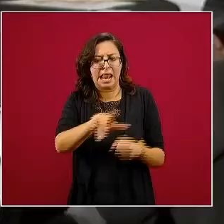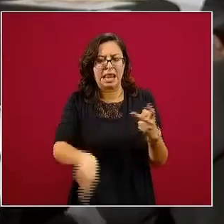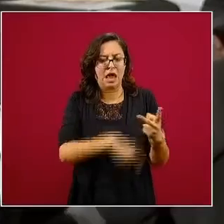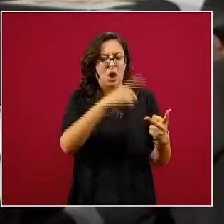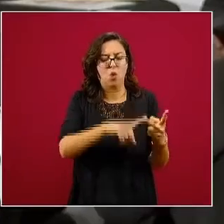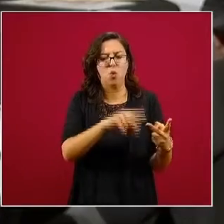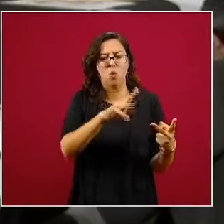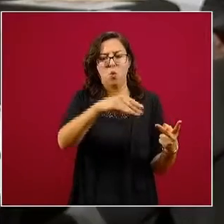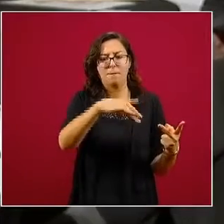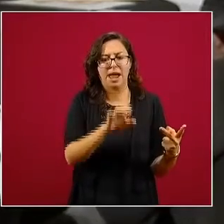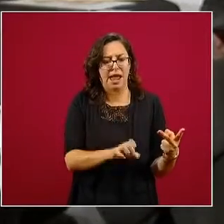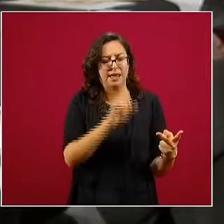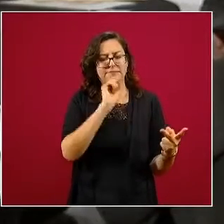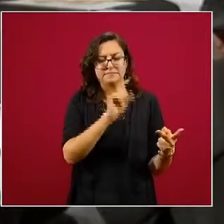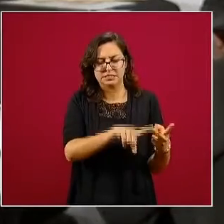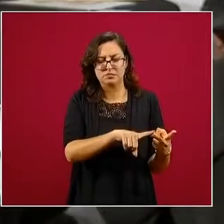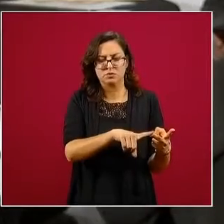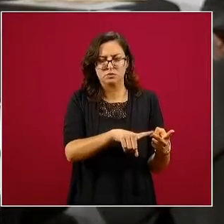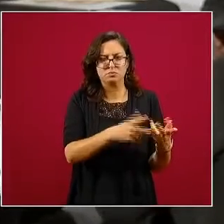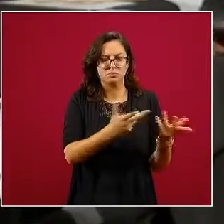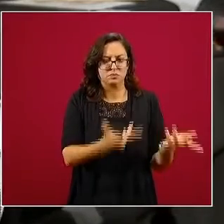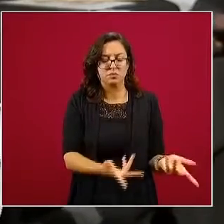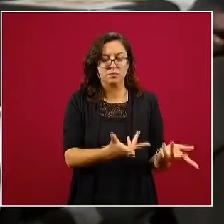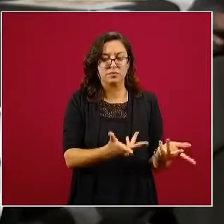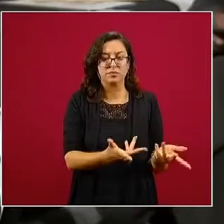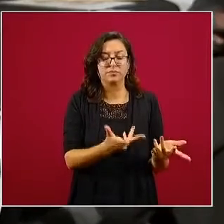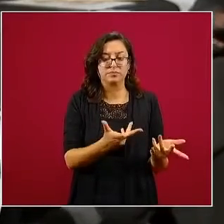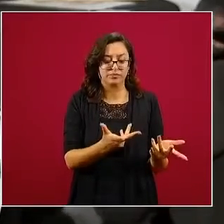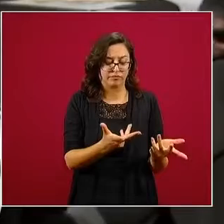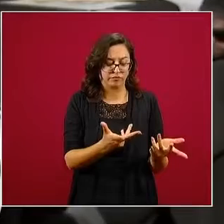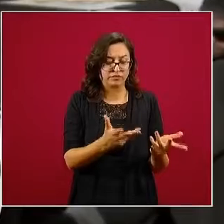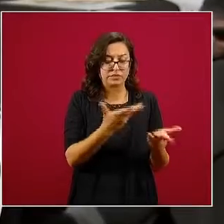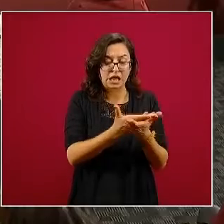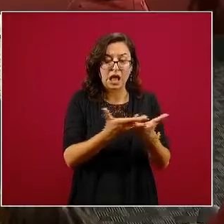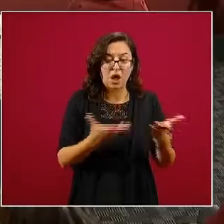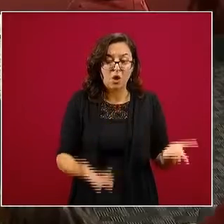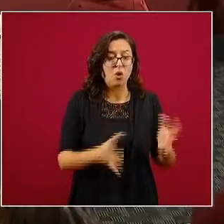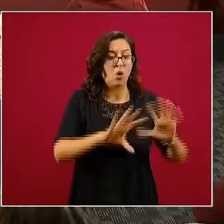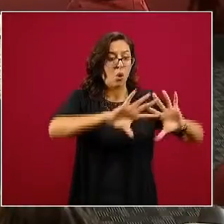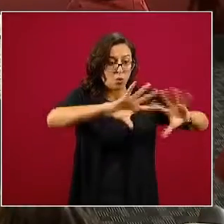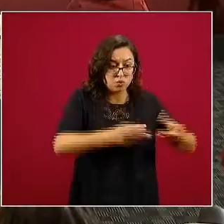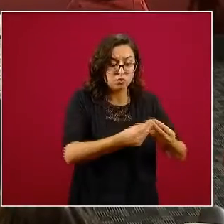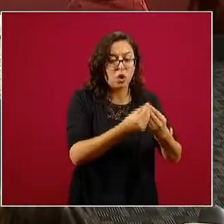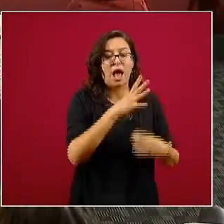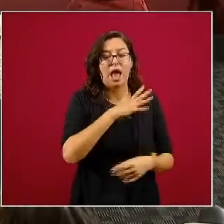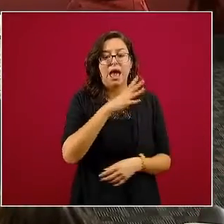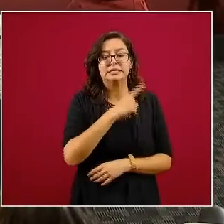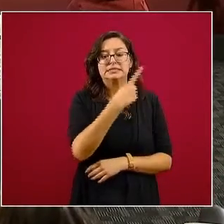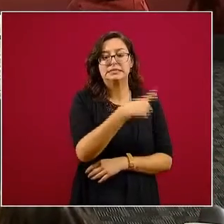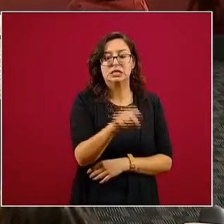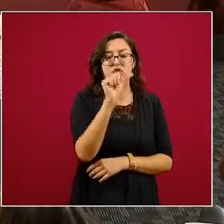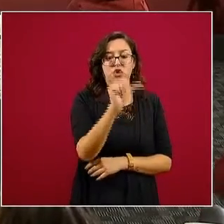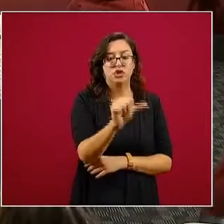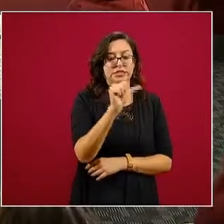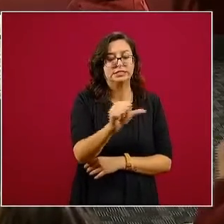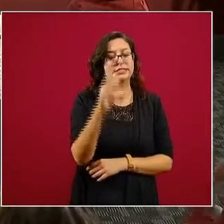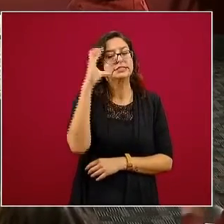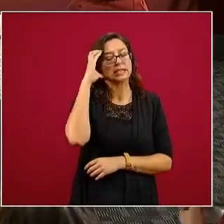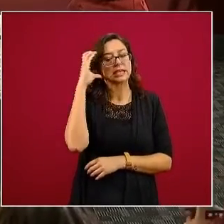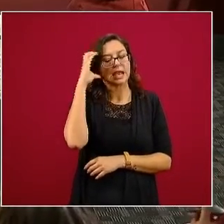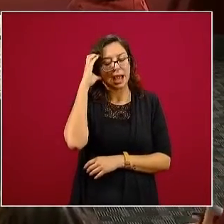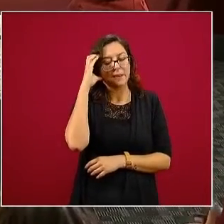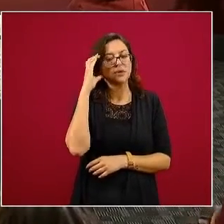Eso mismo. Aquí lo que vemos es la velocidad de cambio de la epidemia. Y Puebla, de hecho, es uno de los 14 estados ya